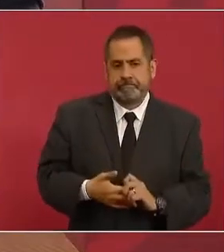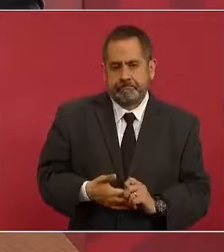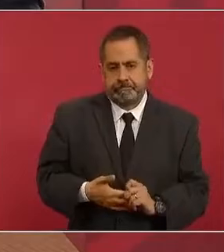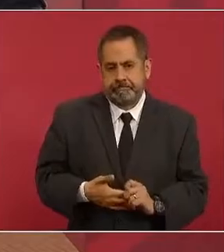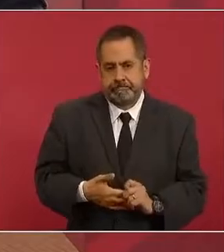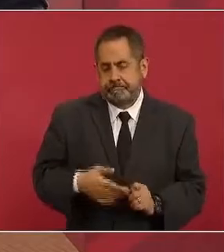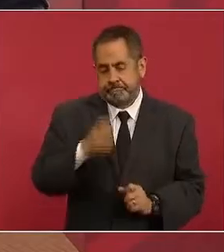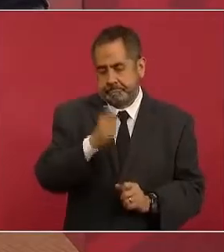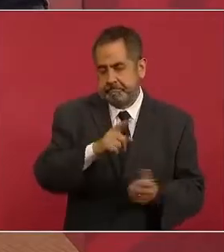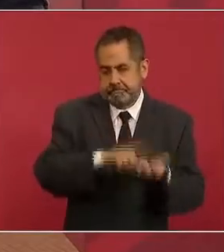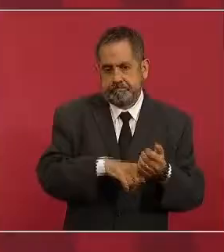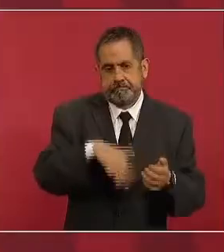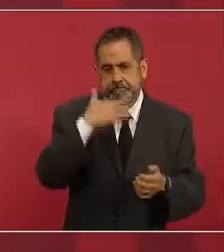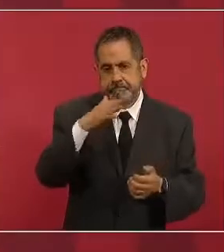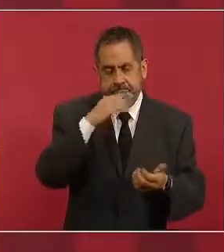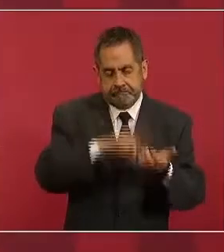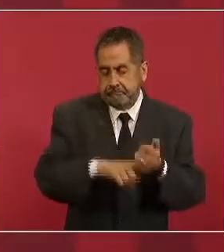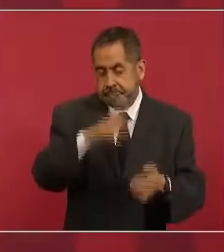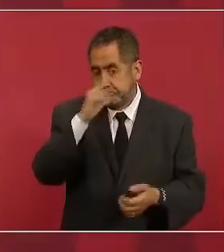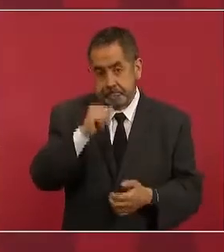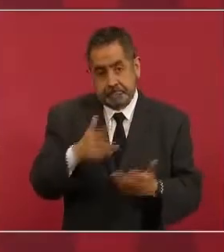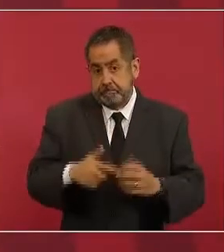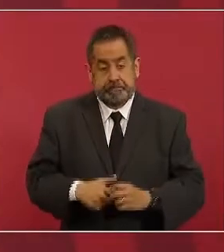que signifique corrupción.